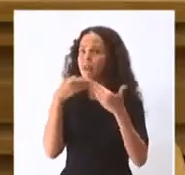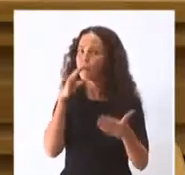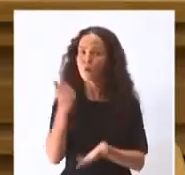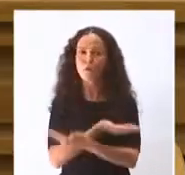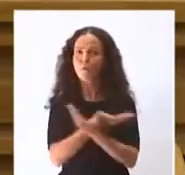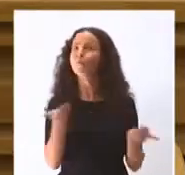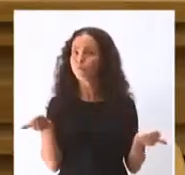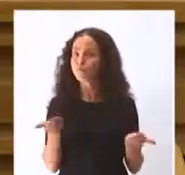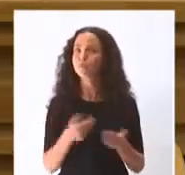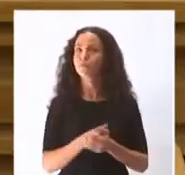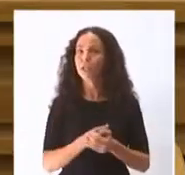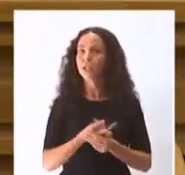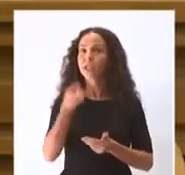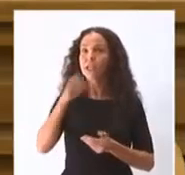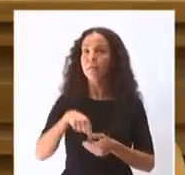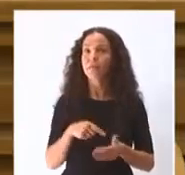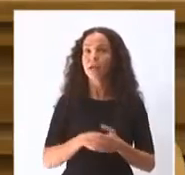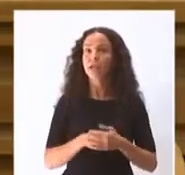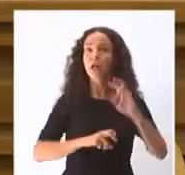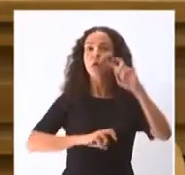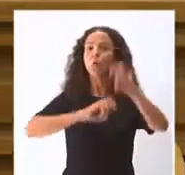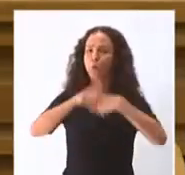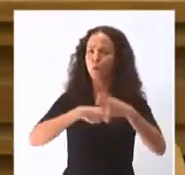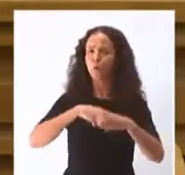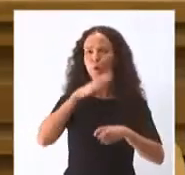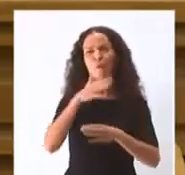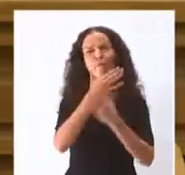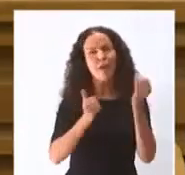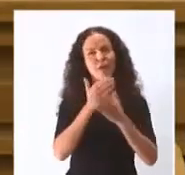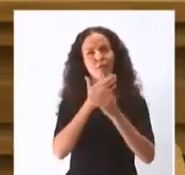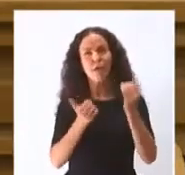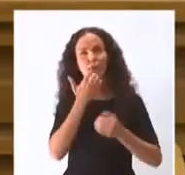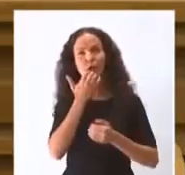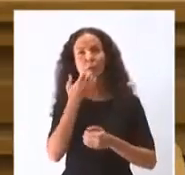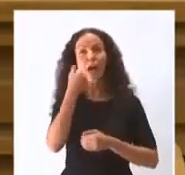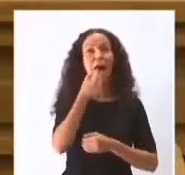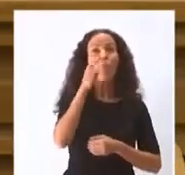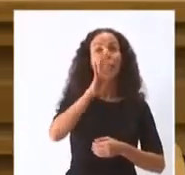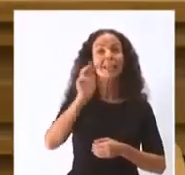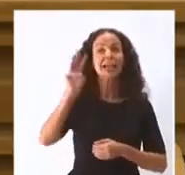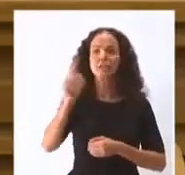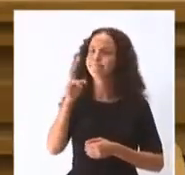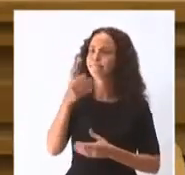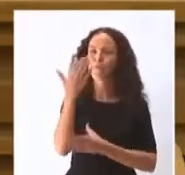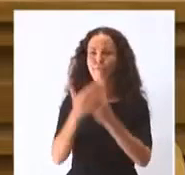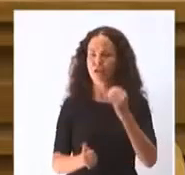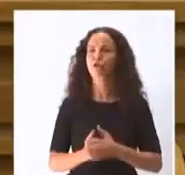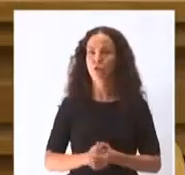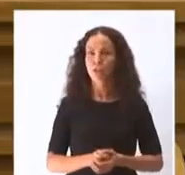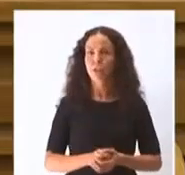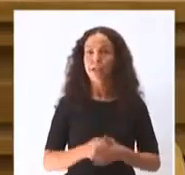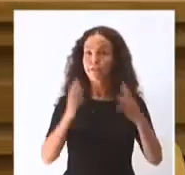y con la reconversión en algunos errores de planteamiento como en la 43 que antes les mencionaba bueno en